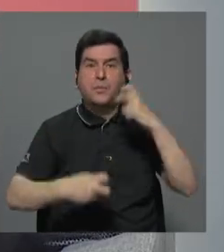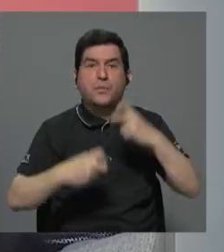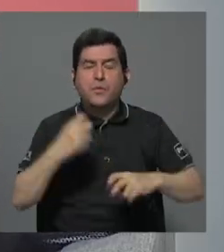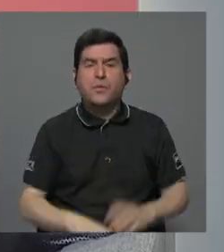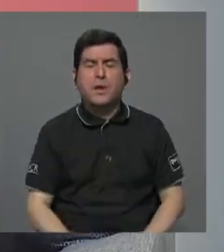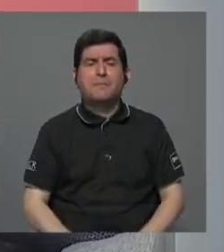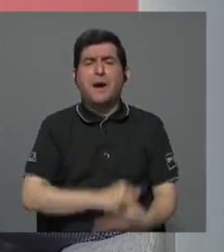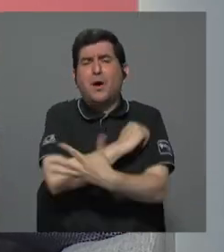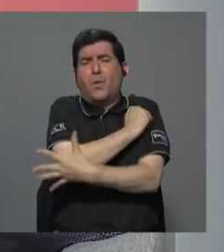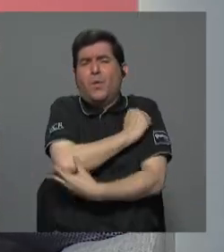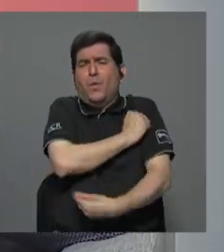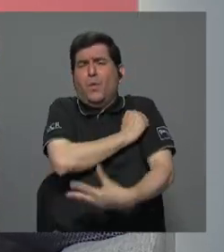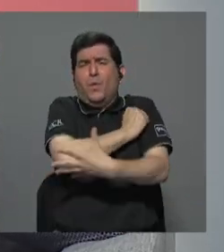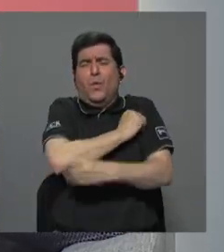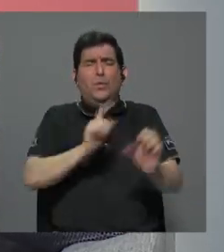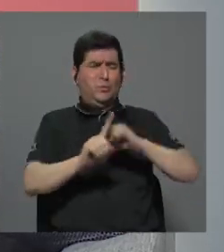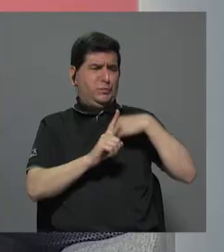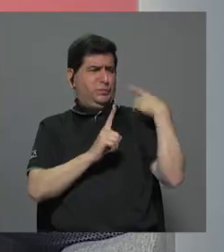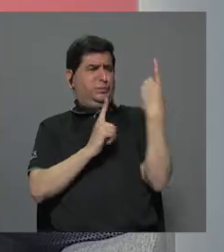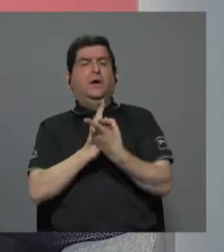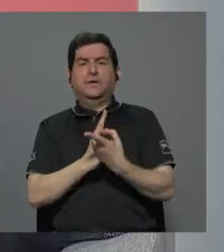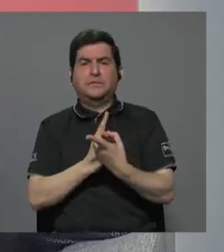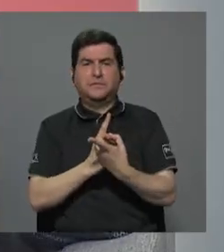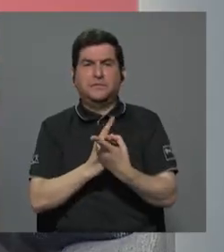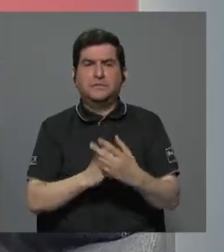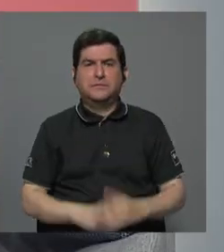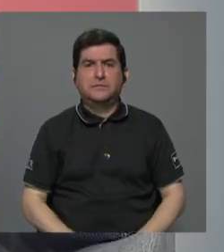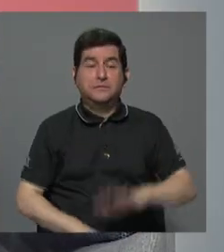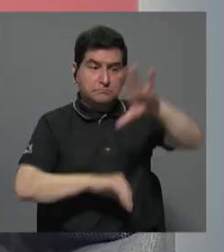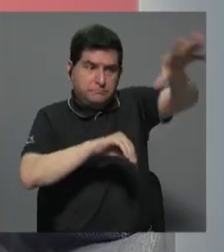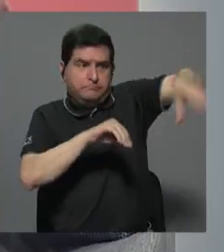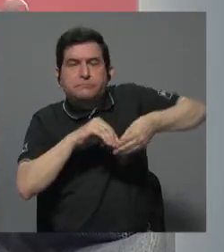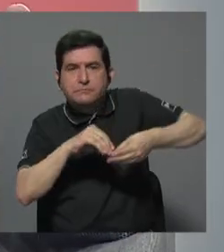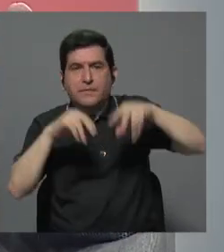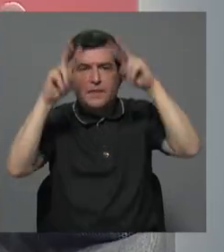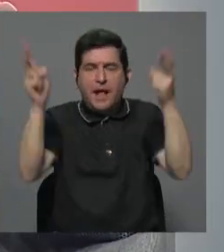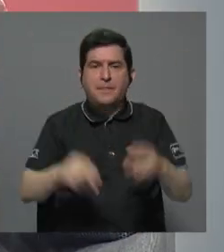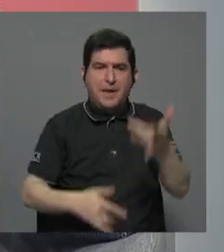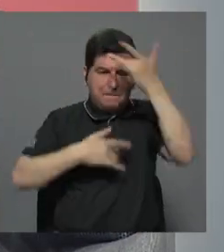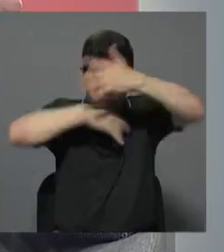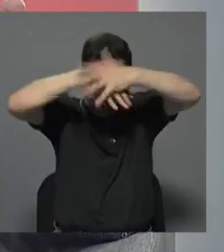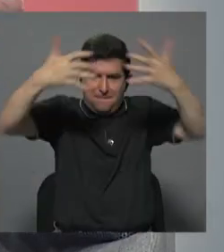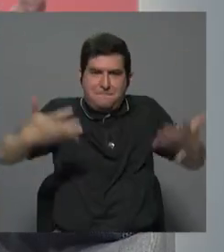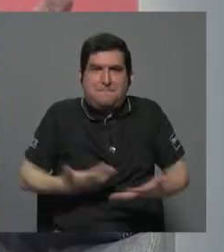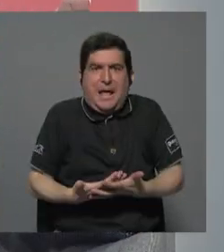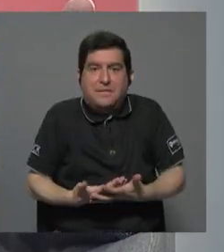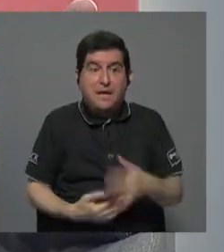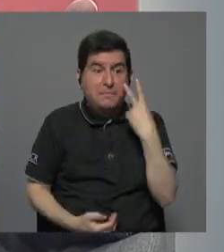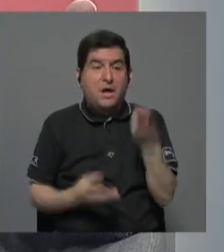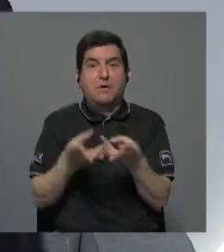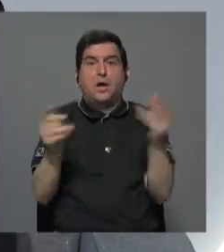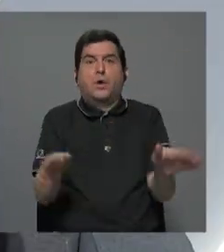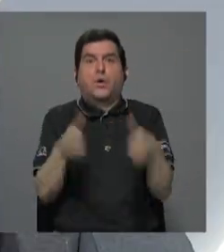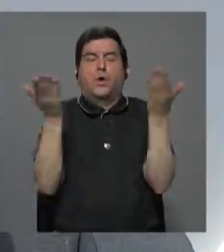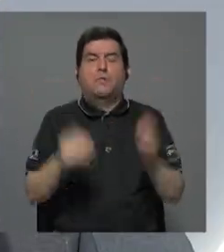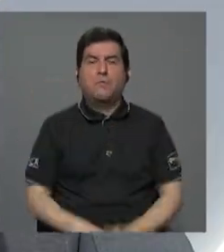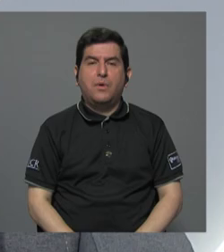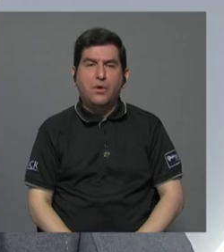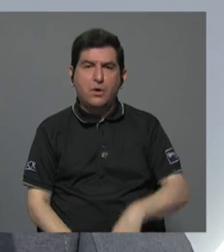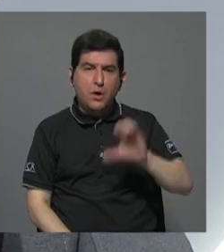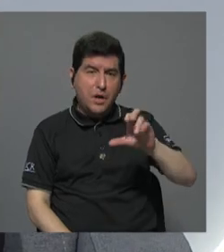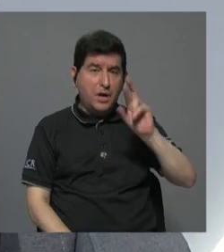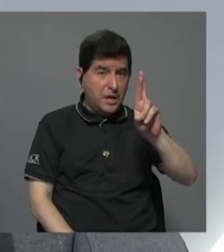empobrecimiento de la sociedad sumado al tema de pandemia que tenemos que ver como los resueltos se ha quedado christian